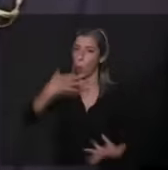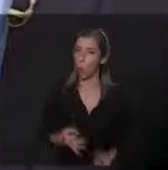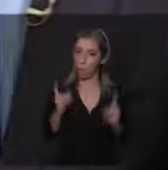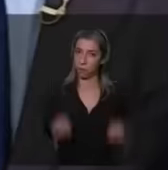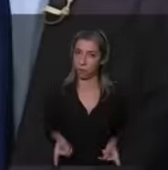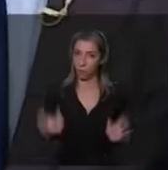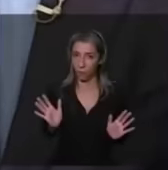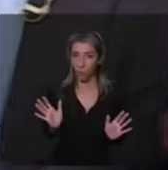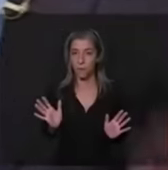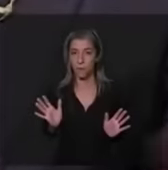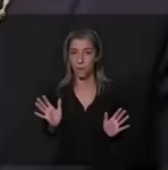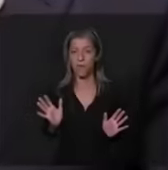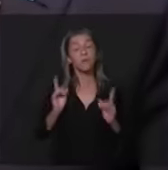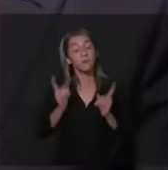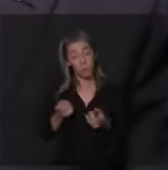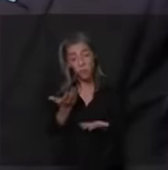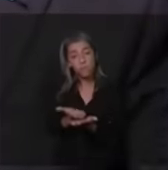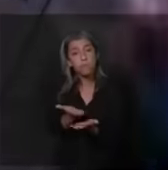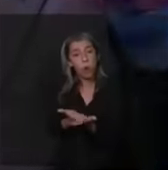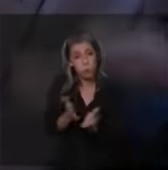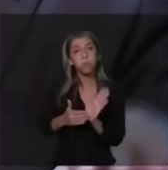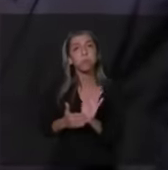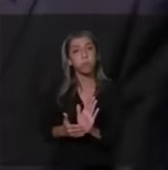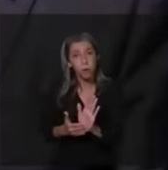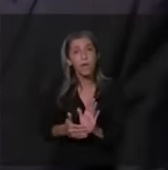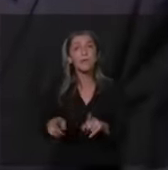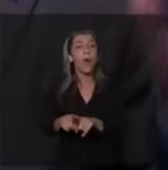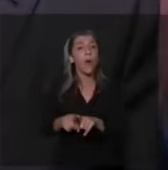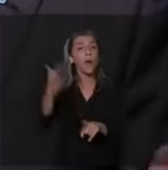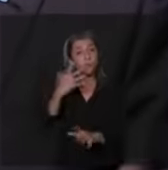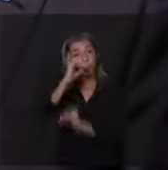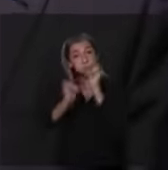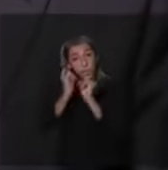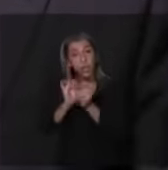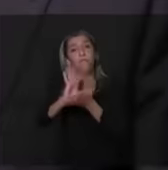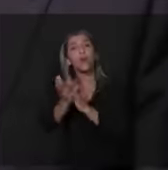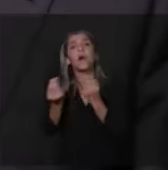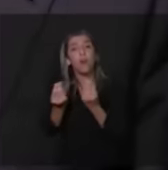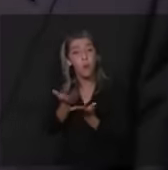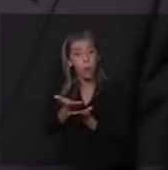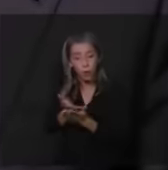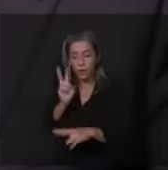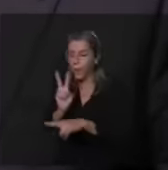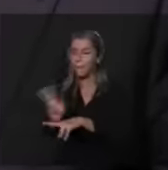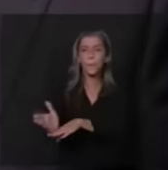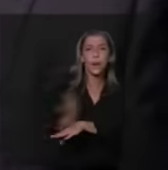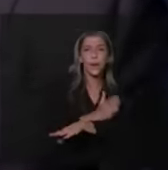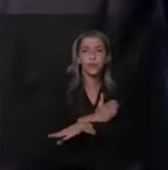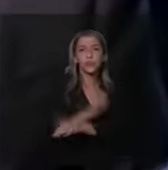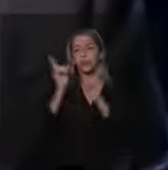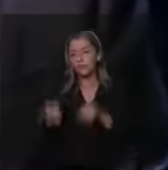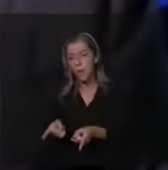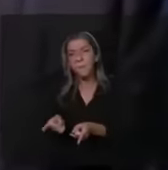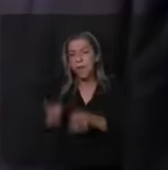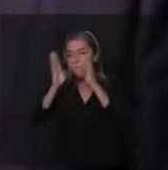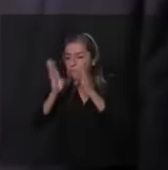además, vamos a plantear una política de seguridad como la que te conté. Prevención y, sobre todas las cosas, un trabajo articulado